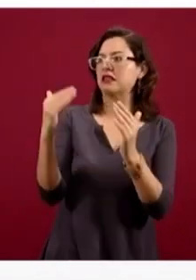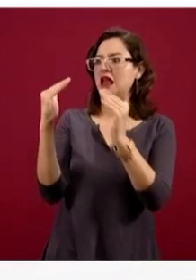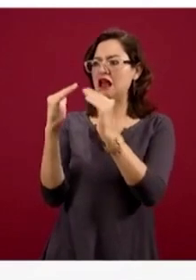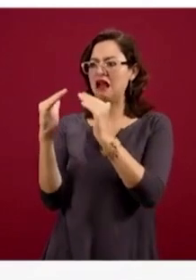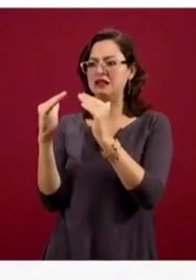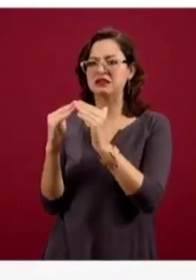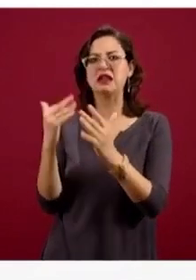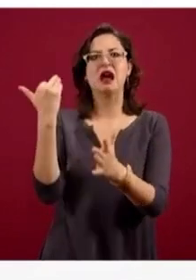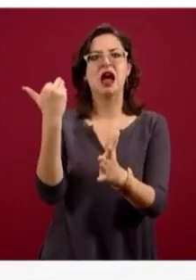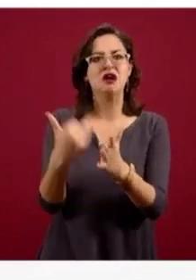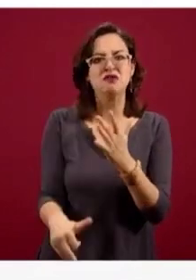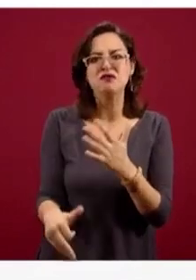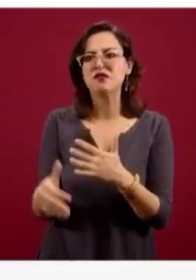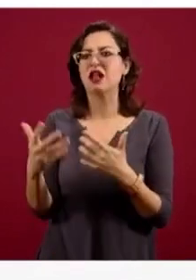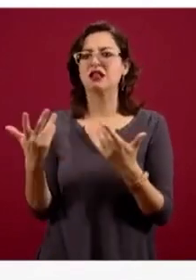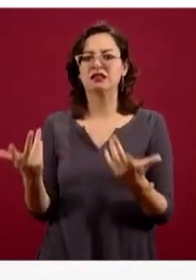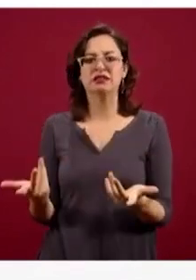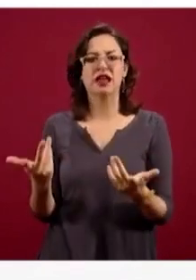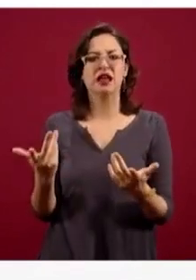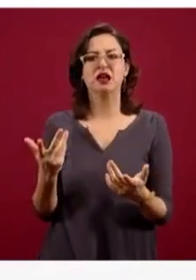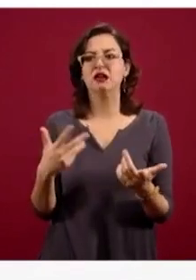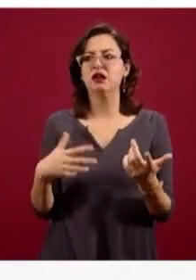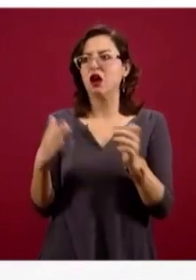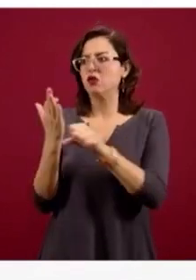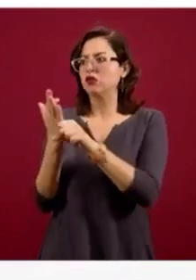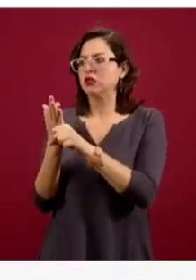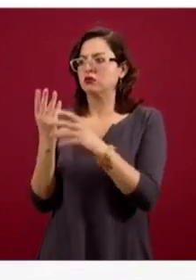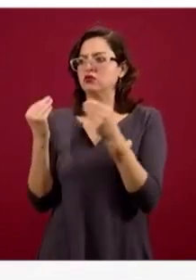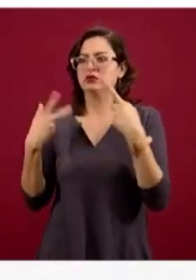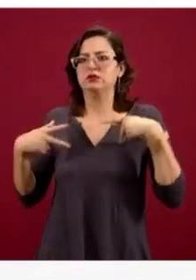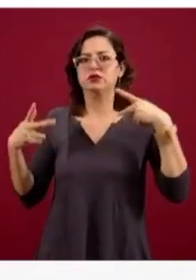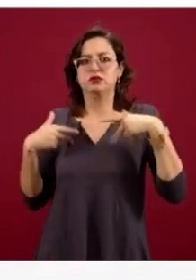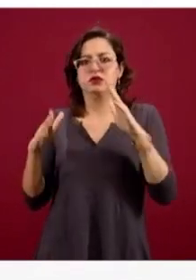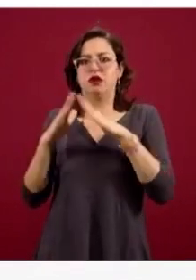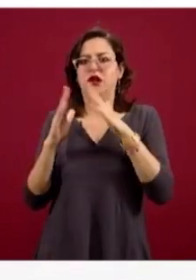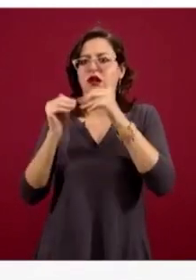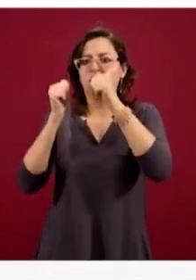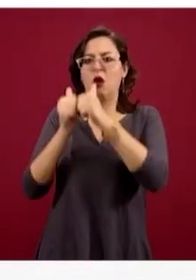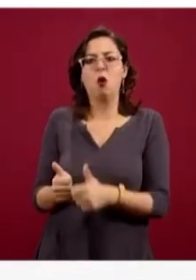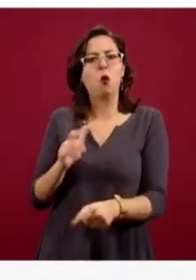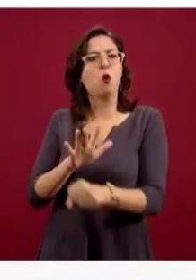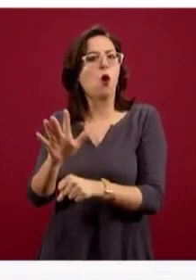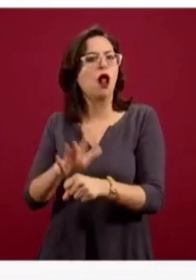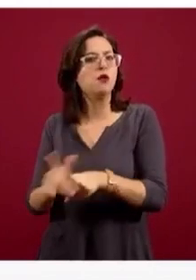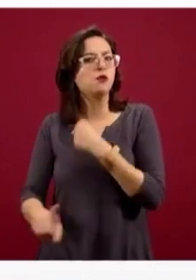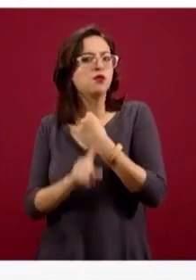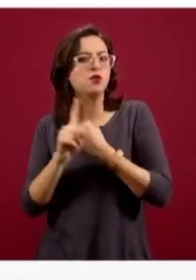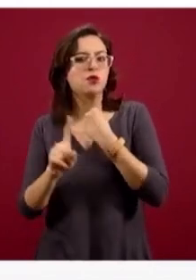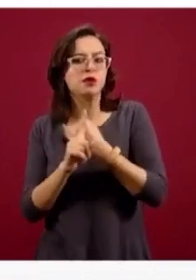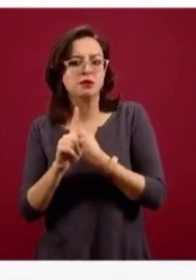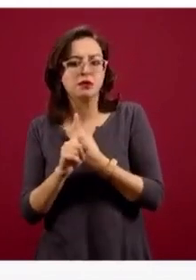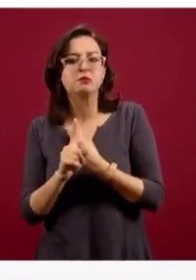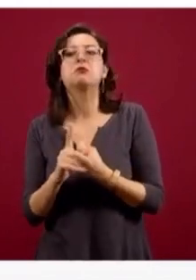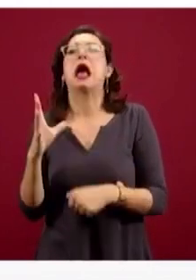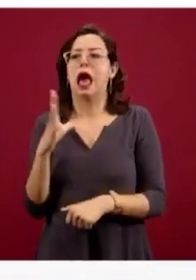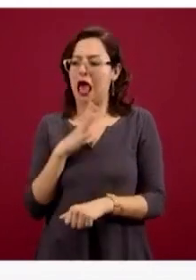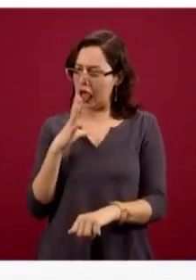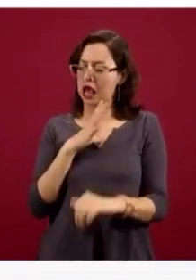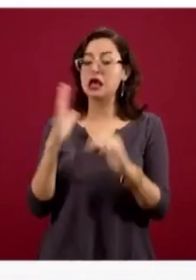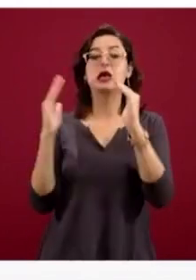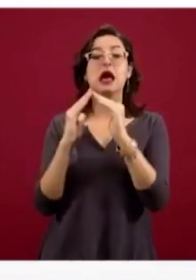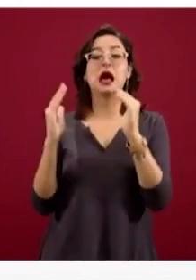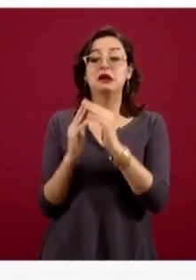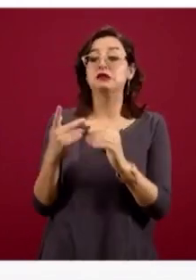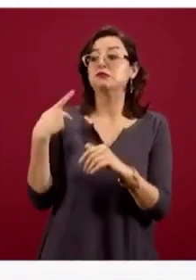encontramos muchos de nosotros en casa se están centrando en su gran mayoría en acciones que requieren mejoramiento o